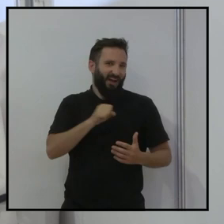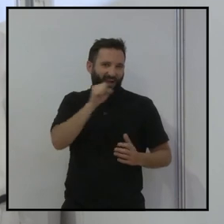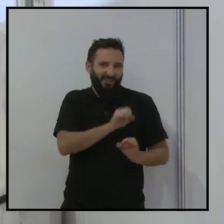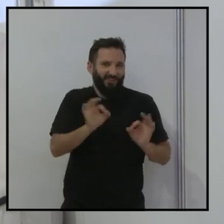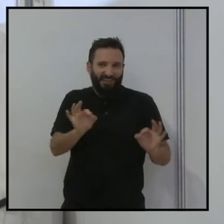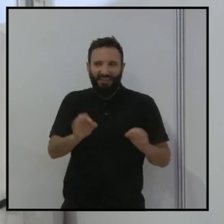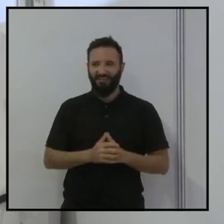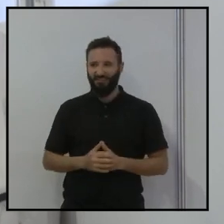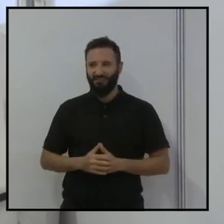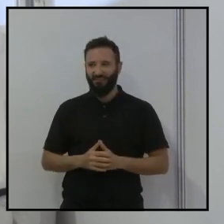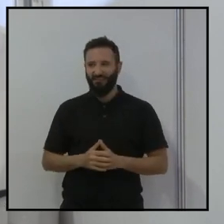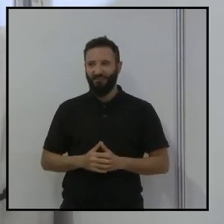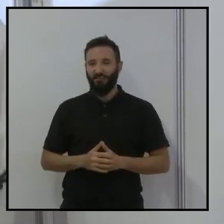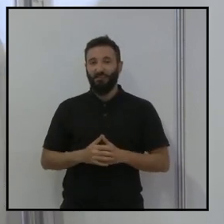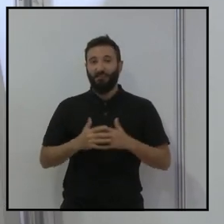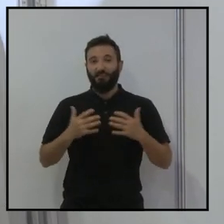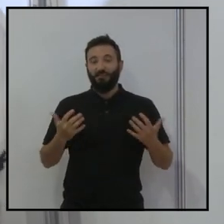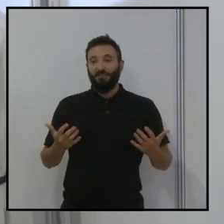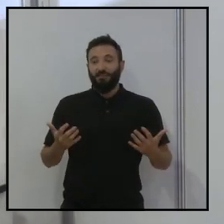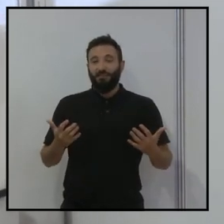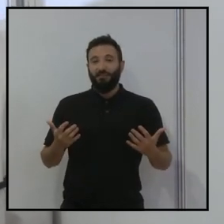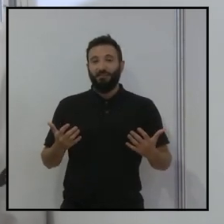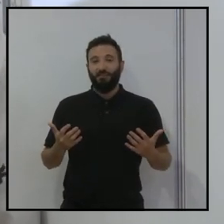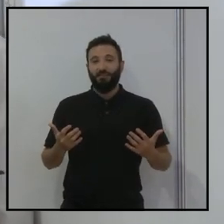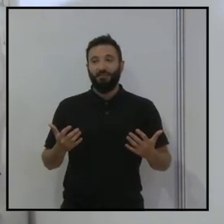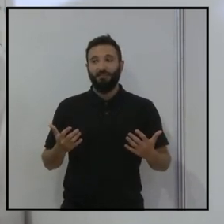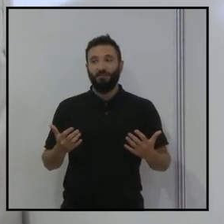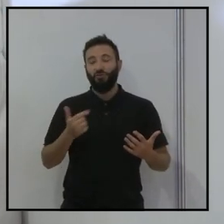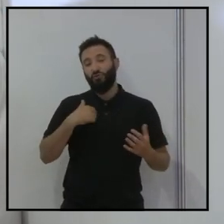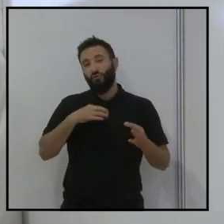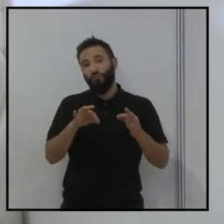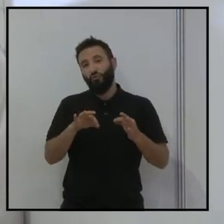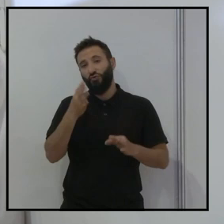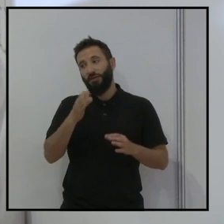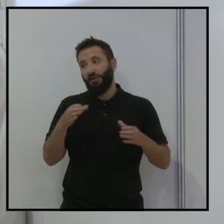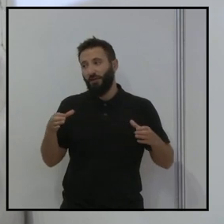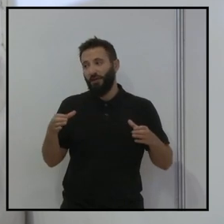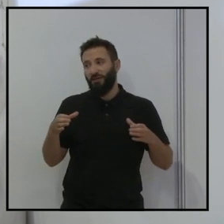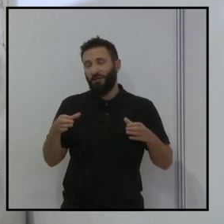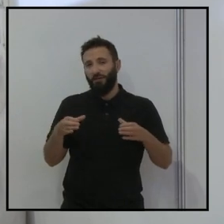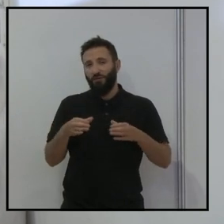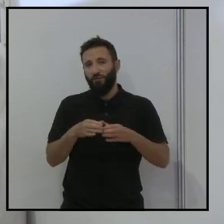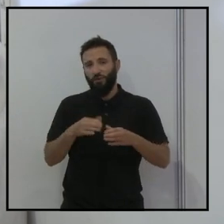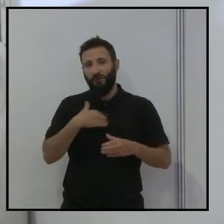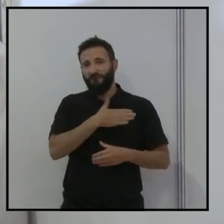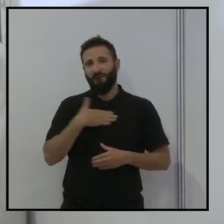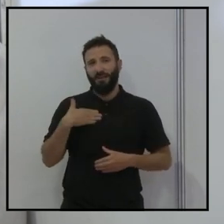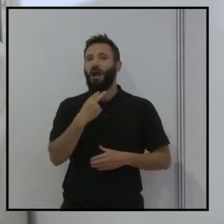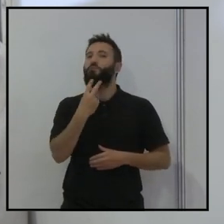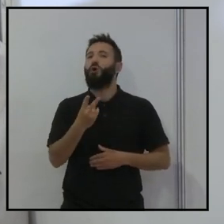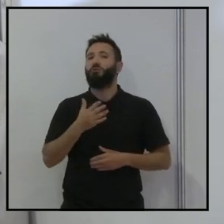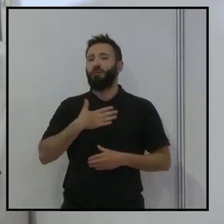seas normal. Bueno. Yo tampoco lo soy. Tenemos la suerte de estar en el grupo de personas no normales. Yo quería poner voz a